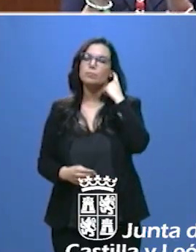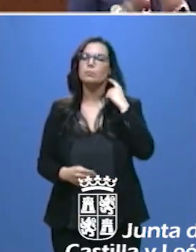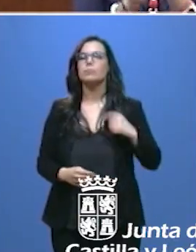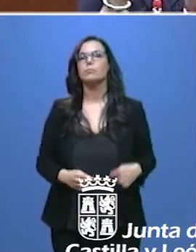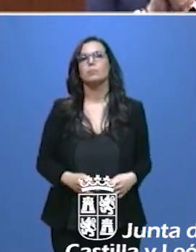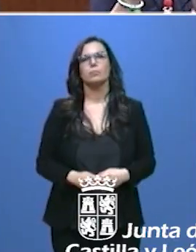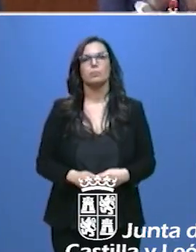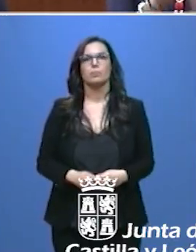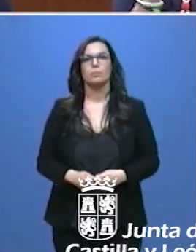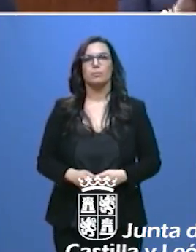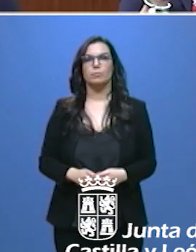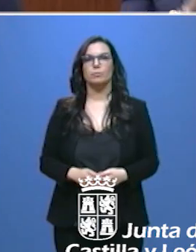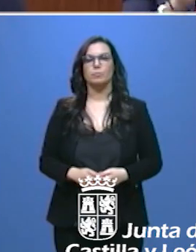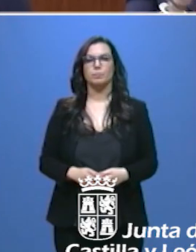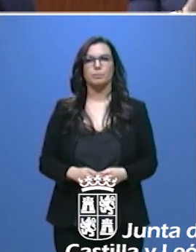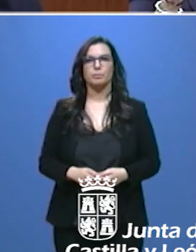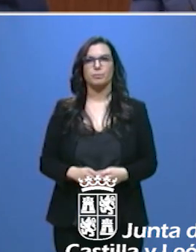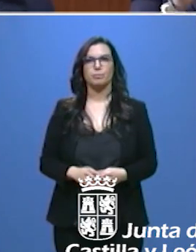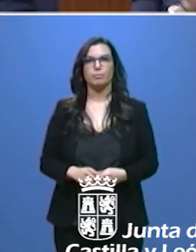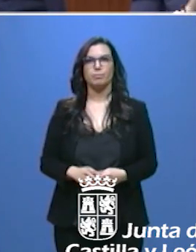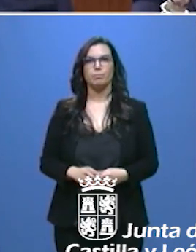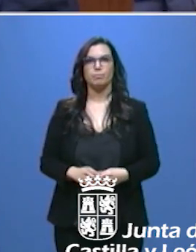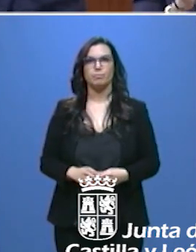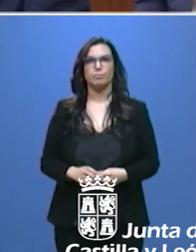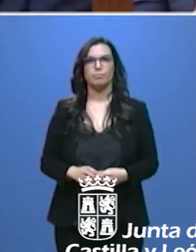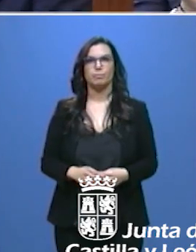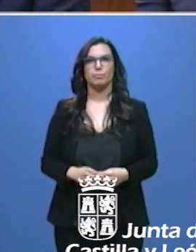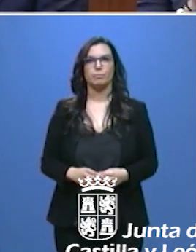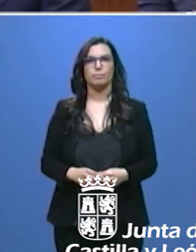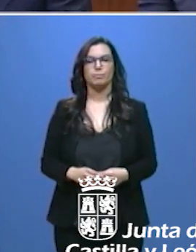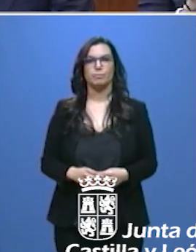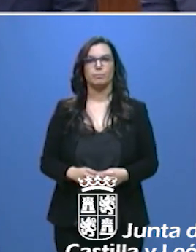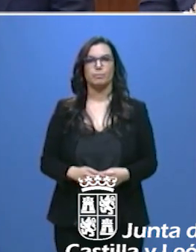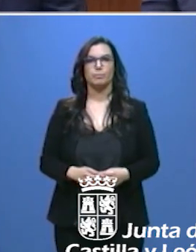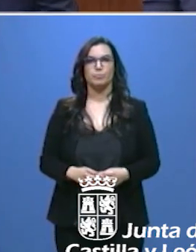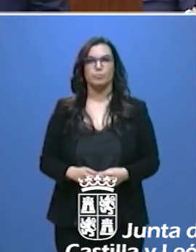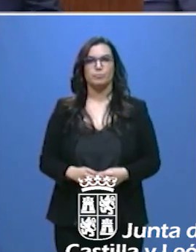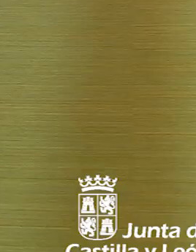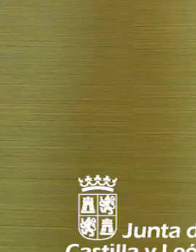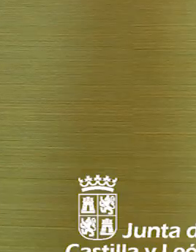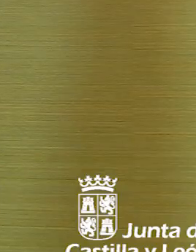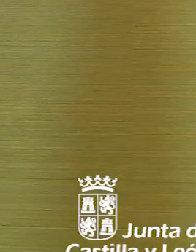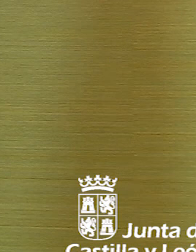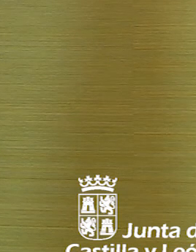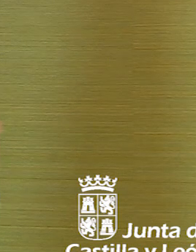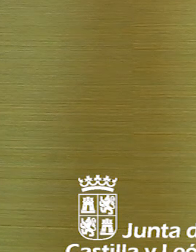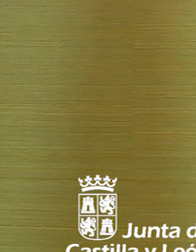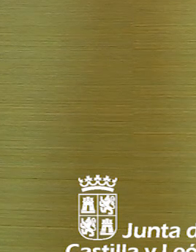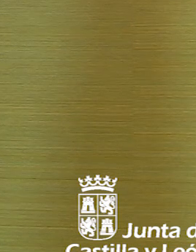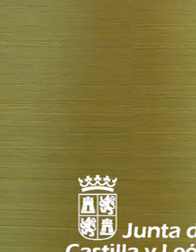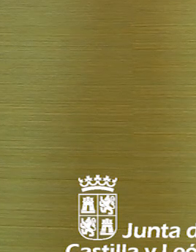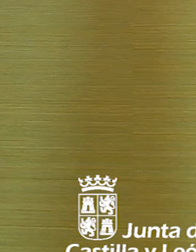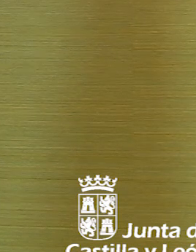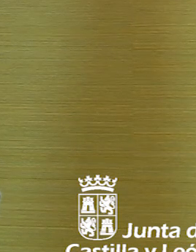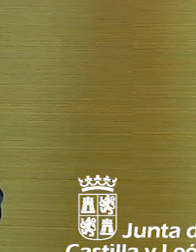en su categoría Oro a CERMI, el Comité Autonómico de Entidades Representantes de Personas con Discapacidad. Ha demostrado a lo largo de